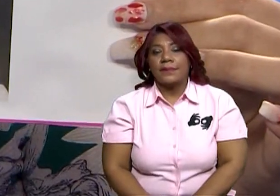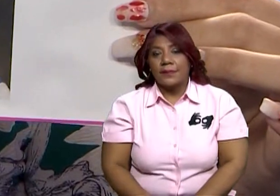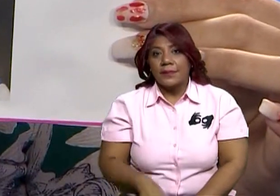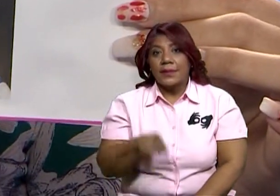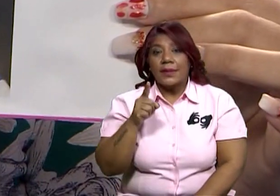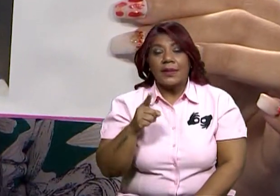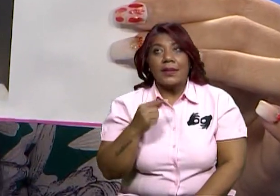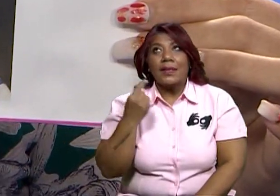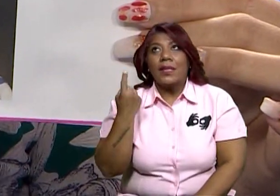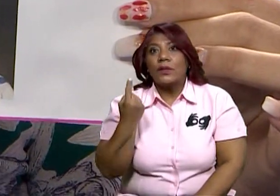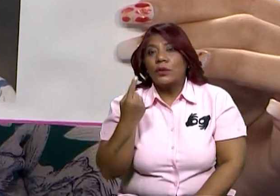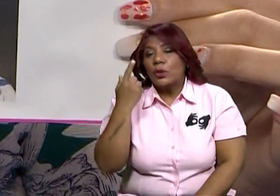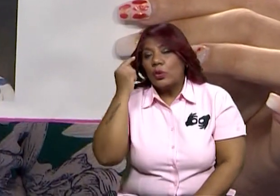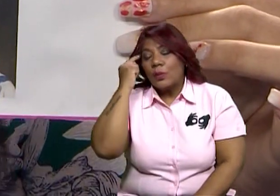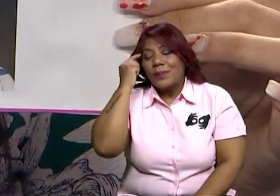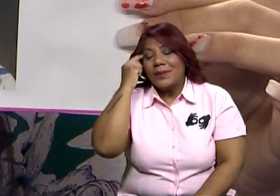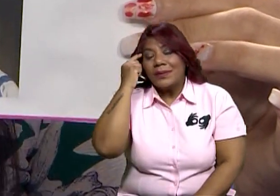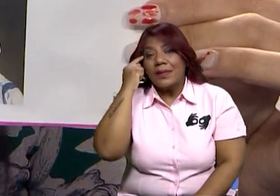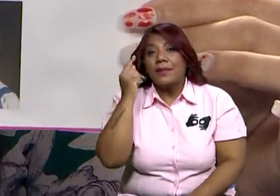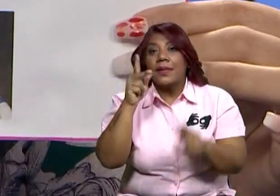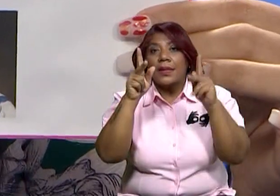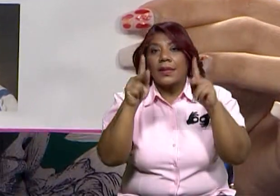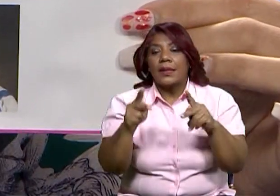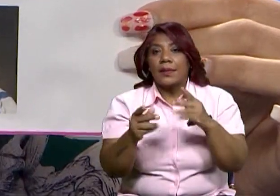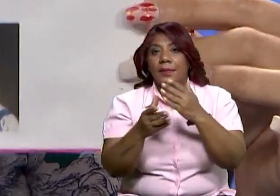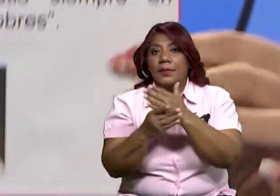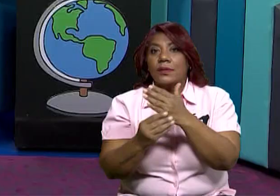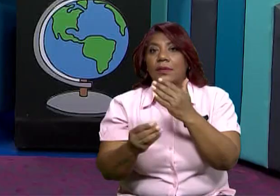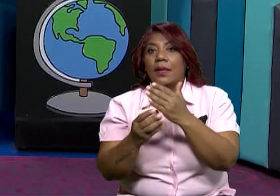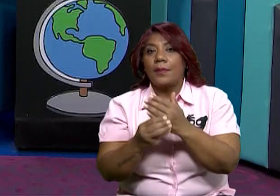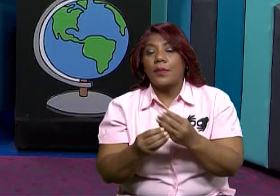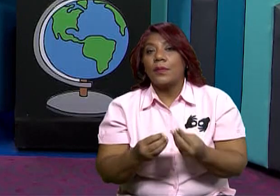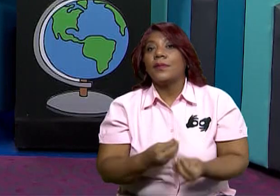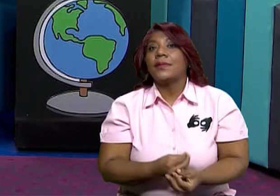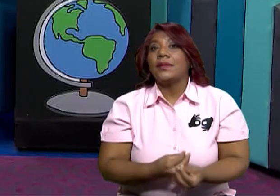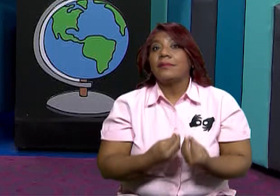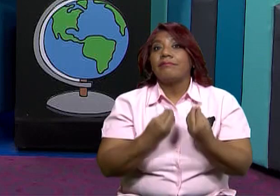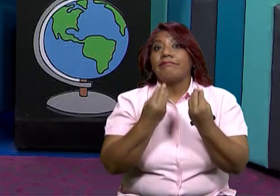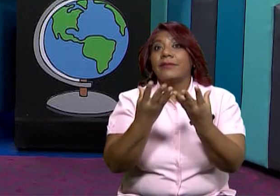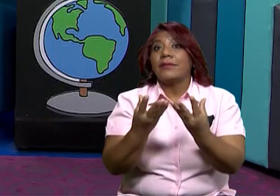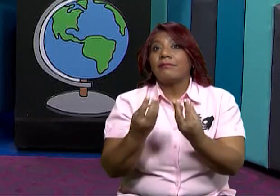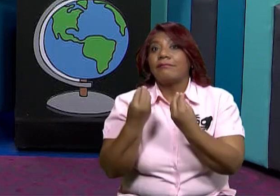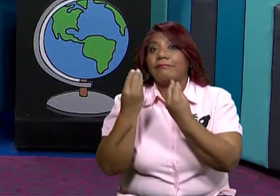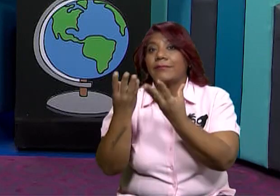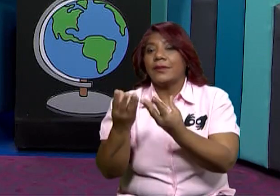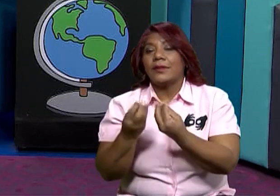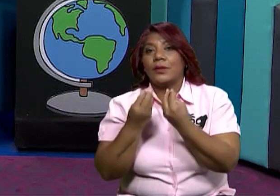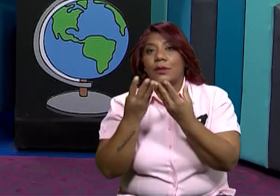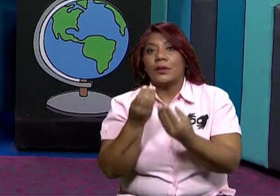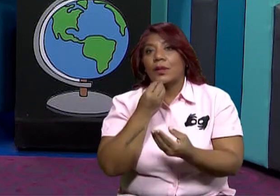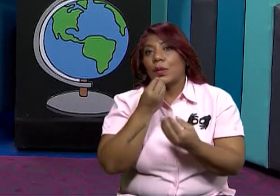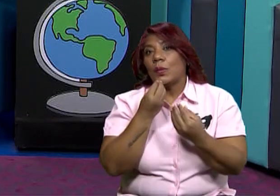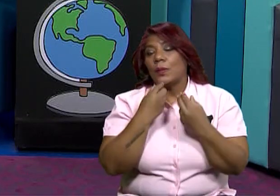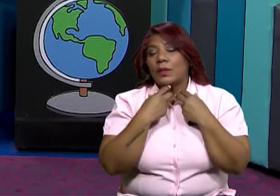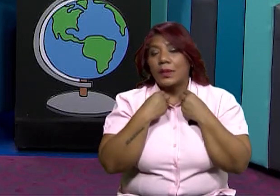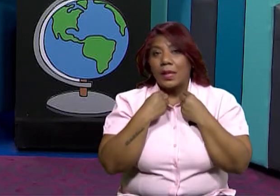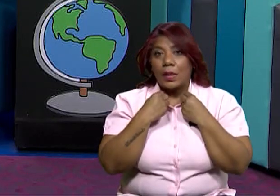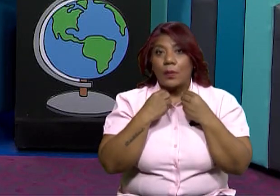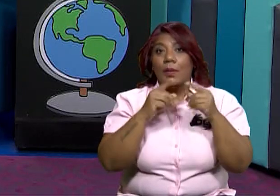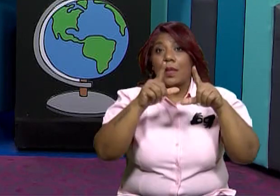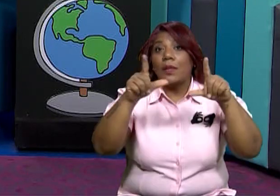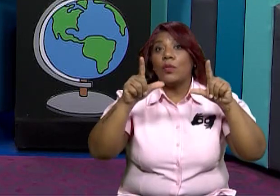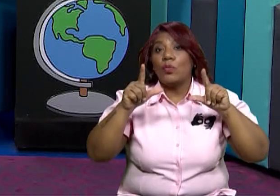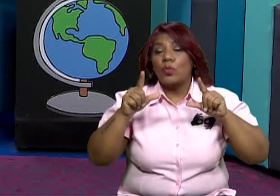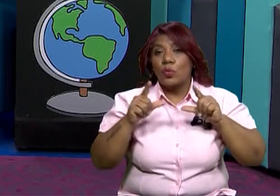siempre en ayudar a los más pobres. Así inicia ella, siendo religiosa. Eso es lo que la motiva a